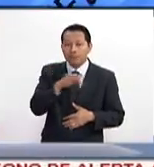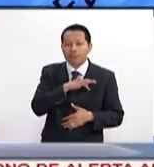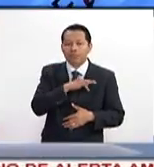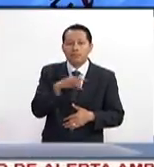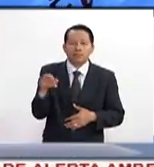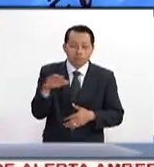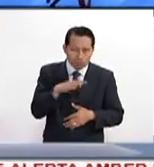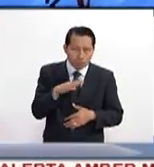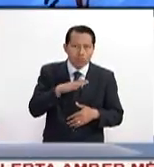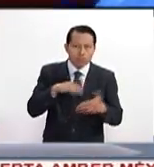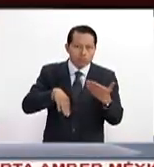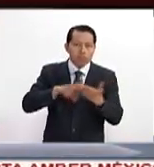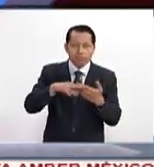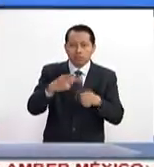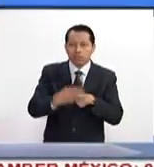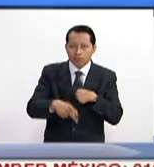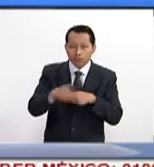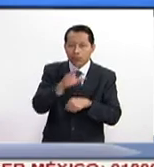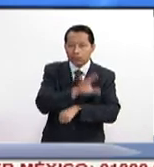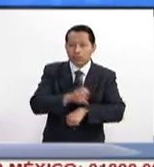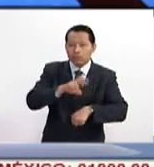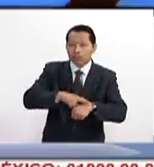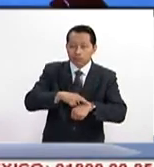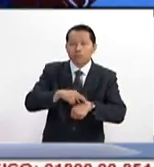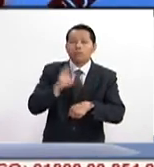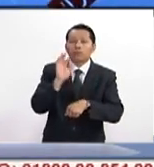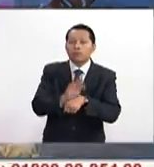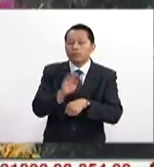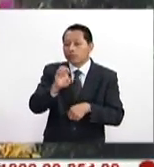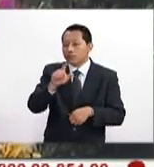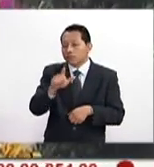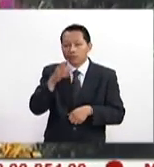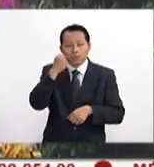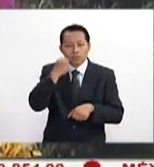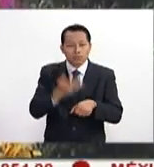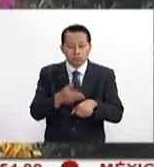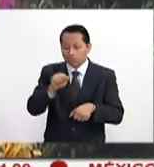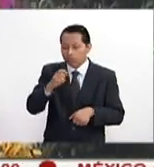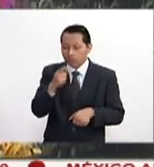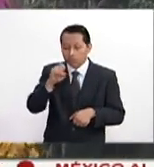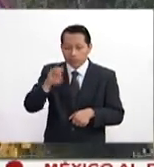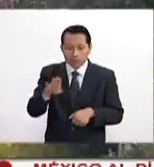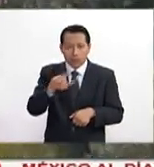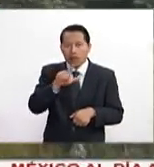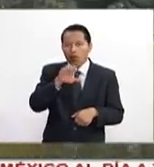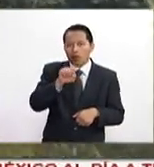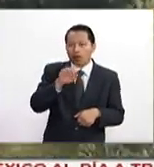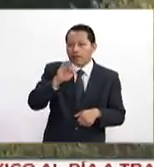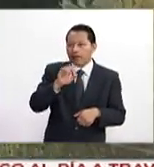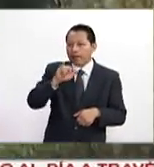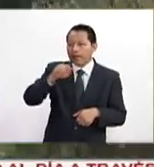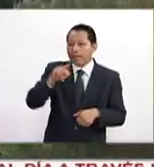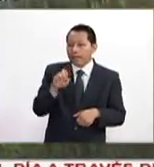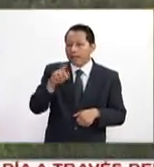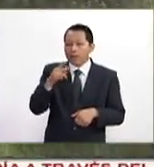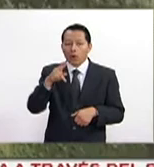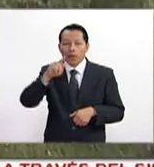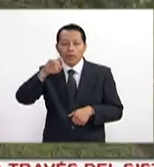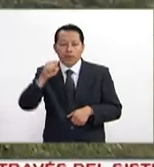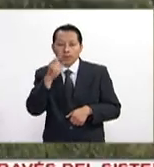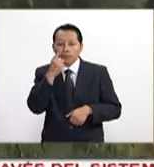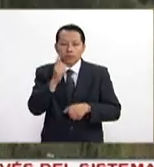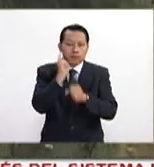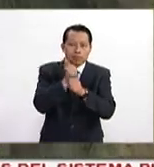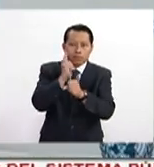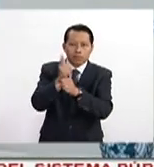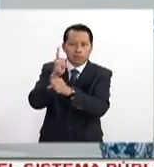puede ponernos en peligro. El Coordinador Nacional de Protección Civil de la Secretaría de Gobernación, Luis Felipe Puente, indicó que ya se tienen identificadas al